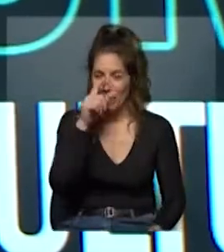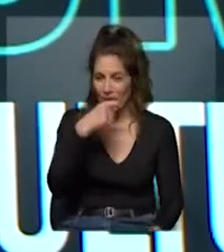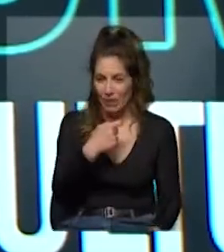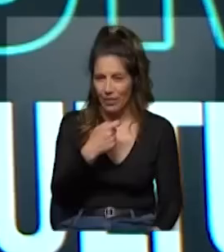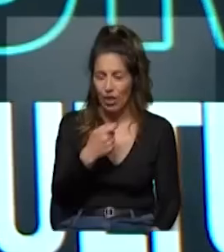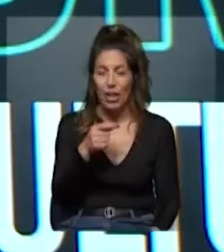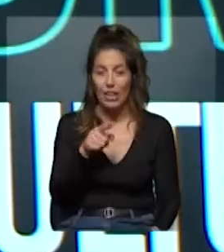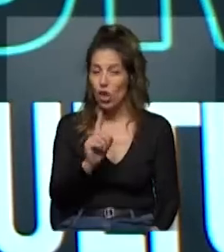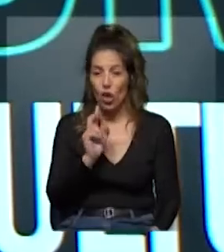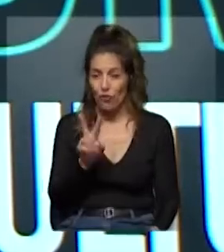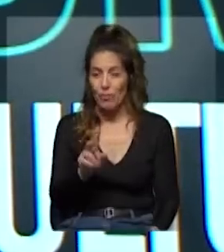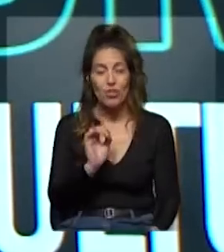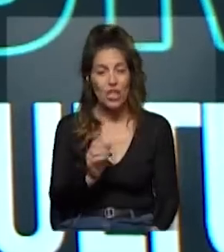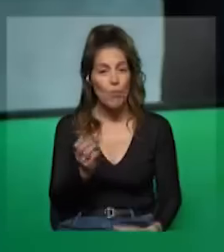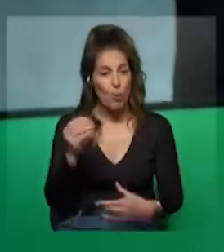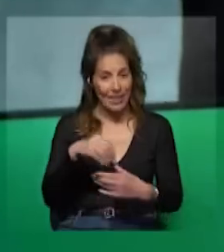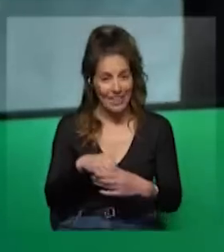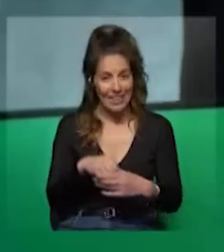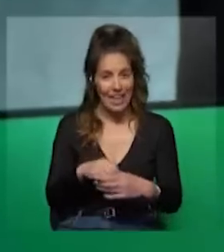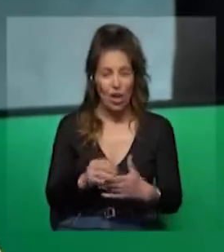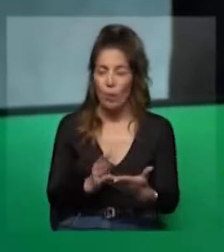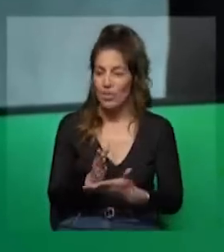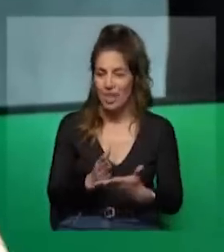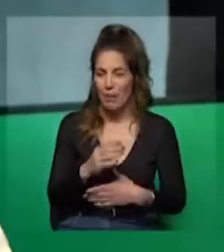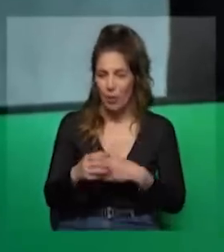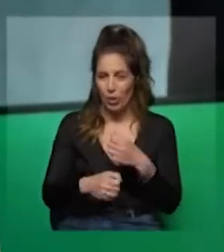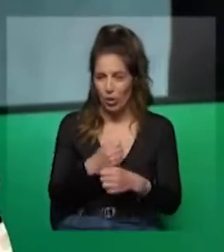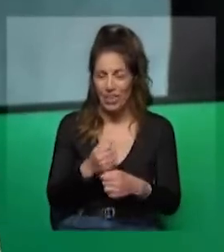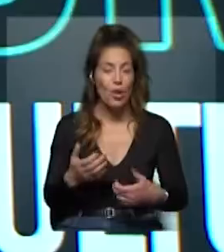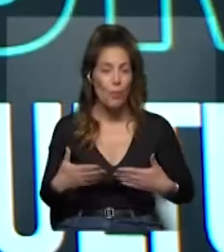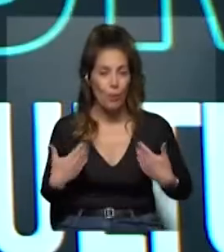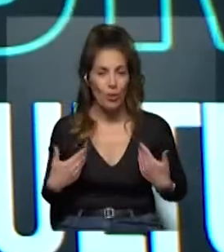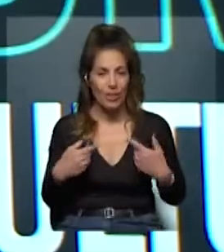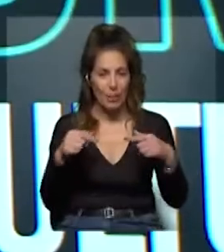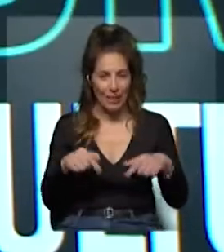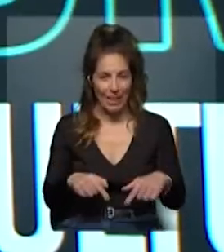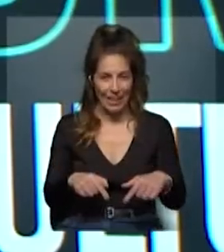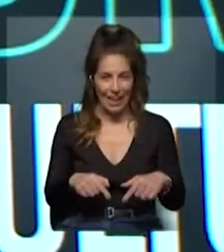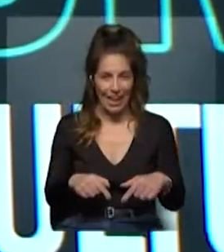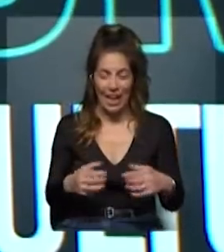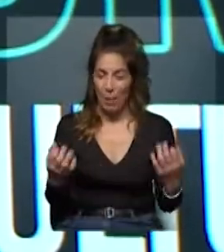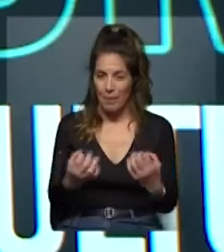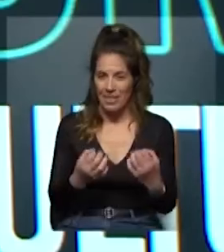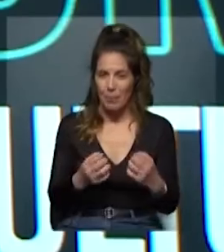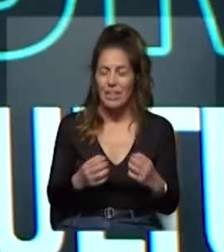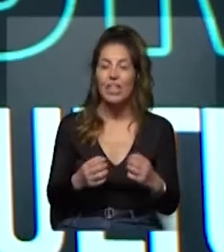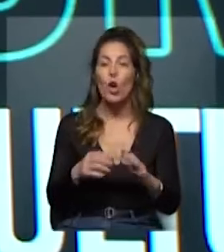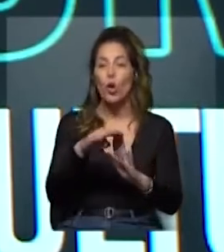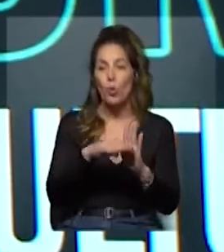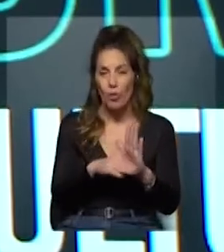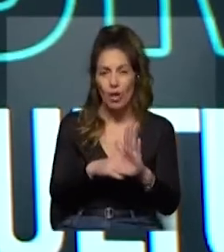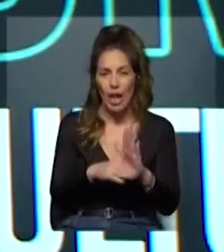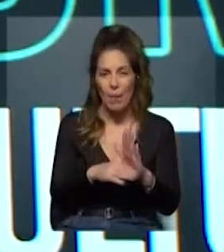estás muy metida en ese tema sí estoy muy content como siempre como todos los años pero aquí en el canal Especialmente con un streaming aos Sí con un streaming diario de